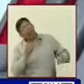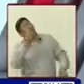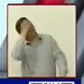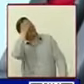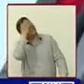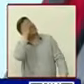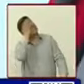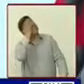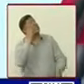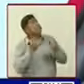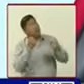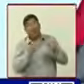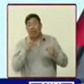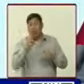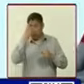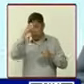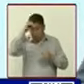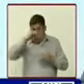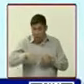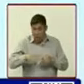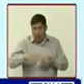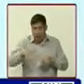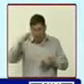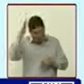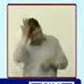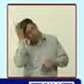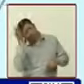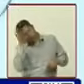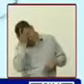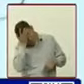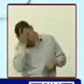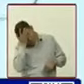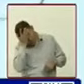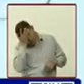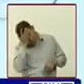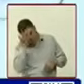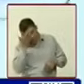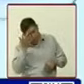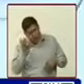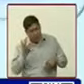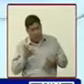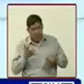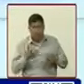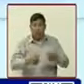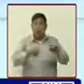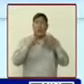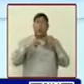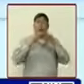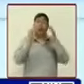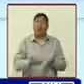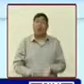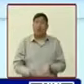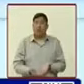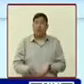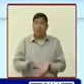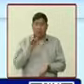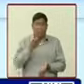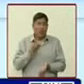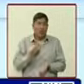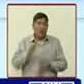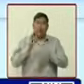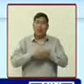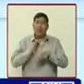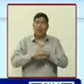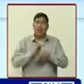Producto de este accidente, un menor habría sufrido un golpe en la cabeza cuando estaba al interior de su vehículo de retorno del colegio. Imagínese. Se